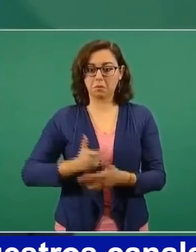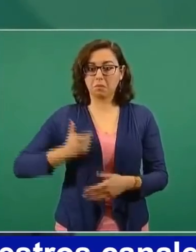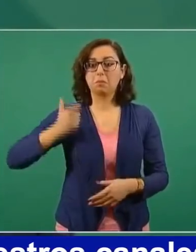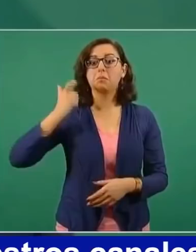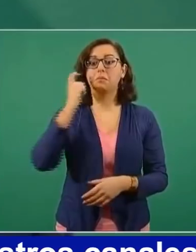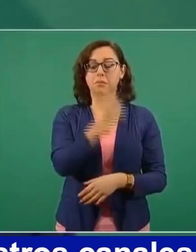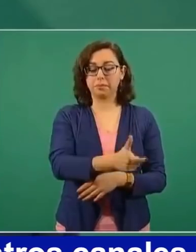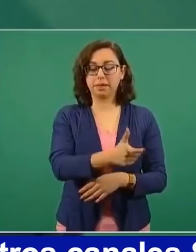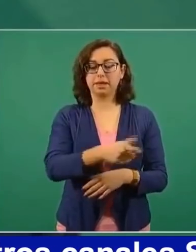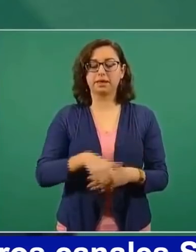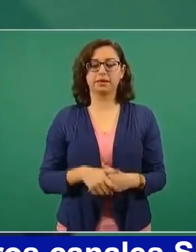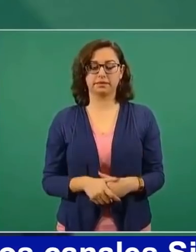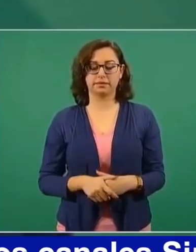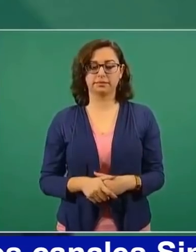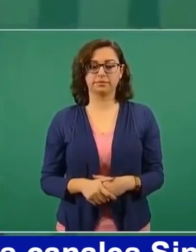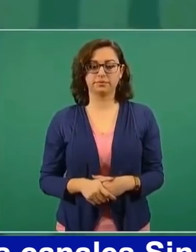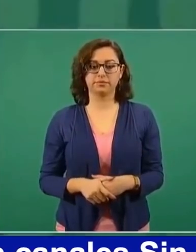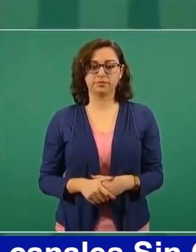más, todavía